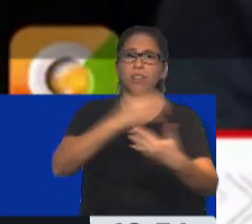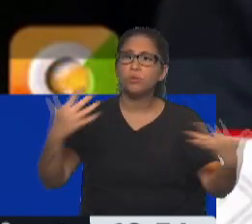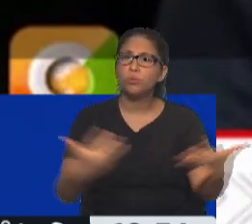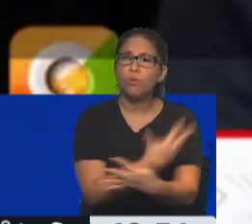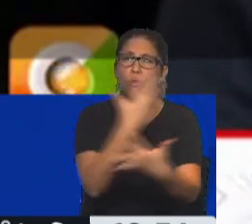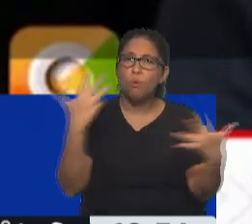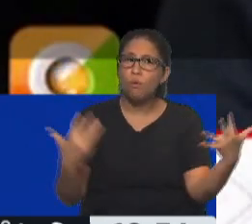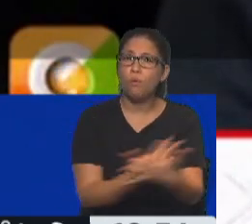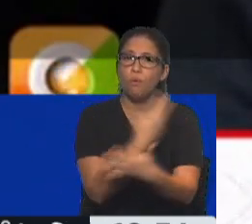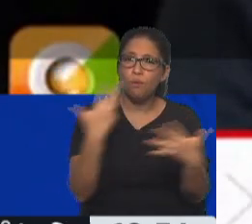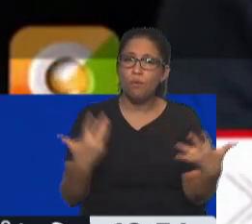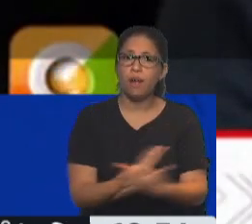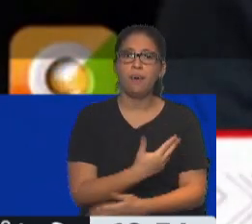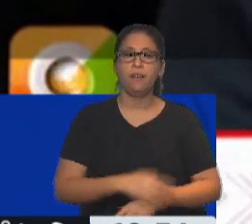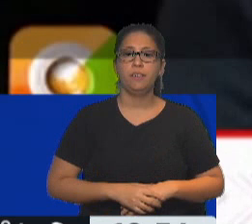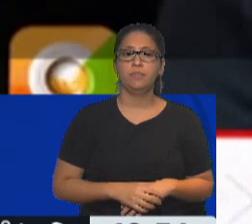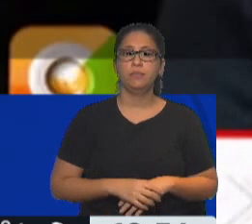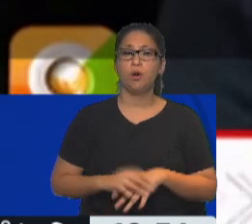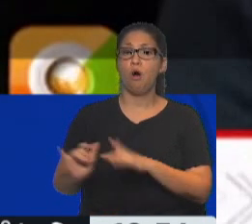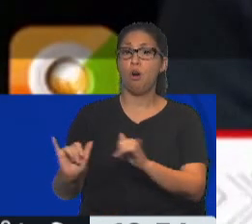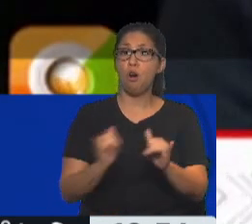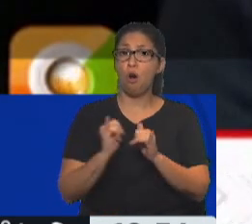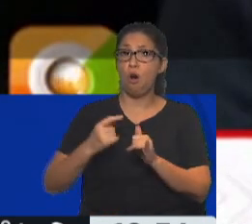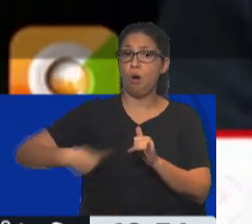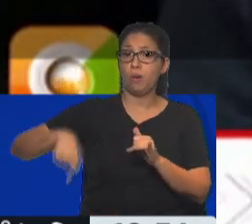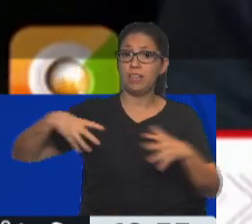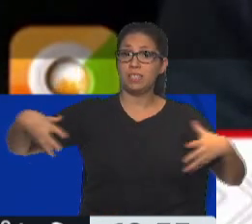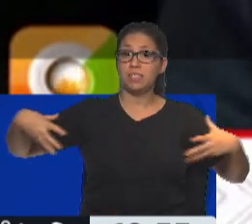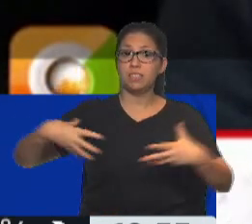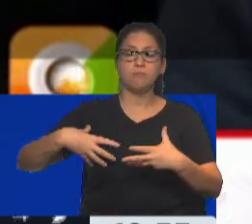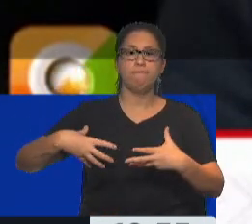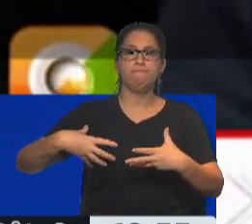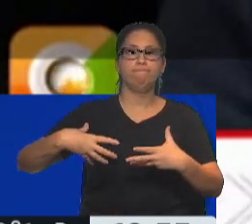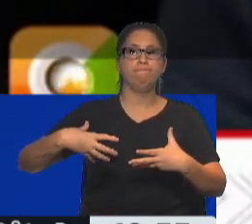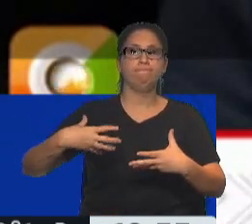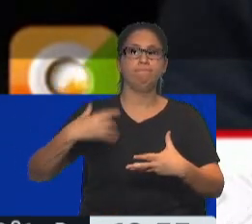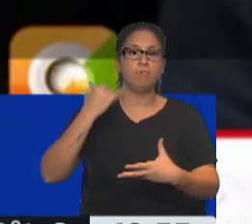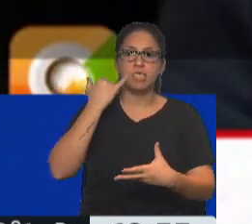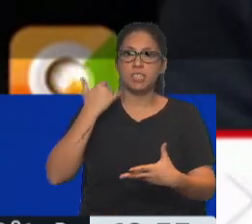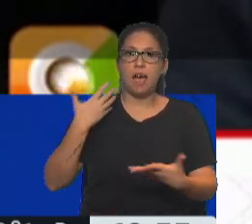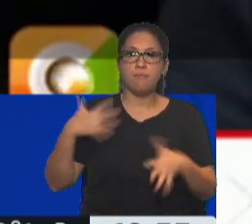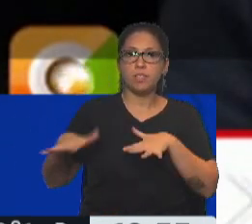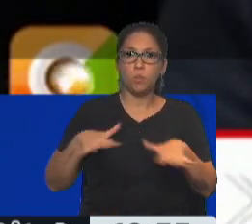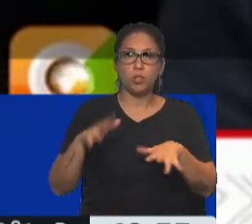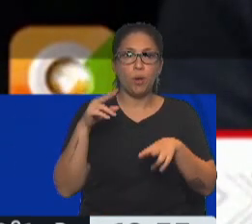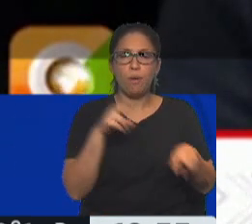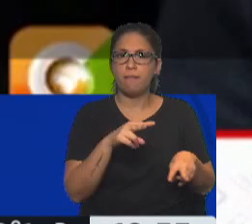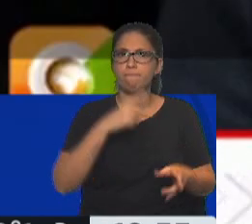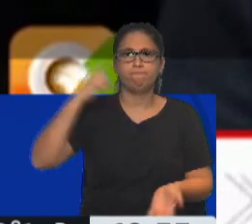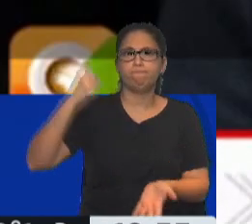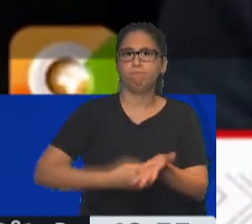suffering. Young people have reached a point of taking it upon themselves to express